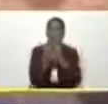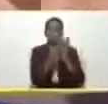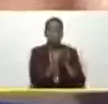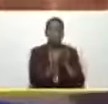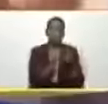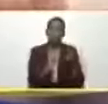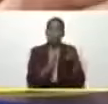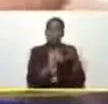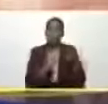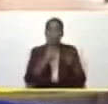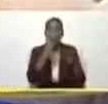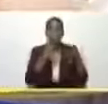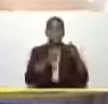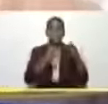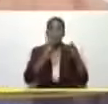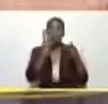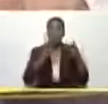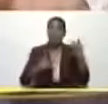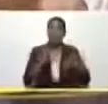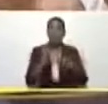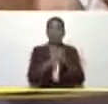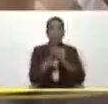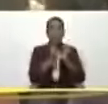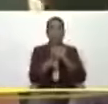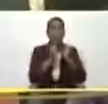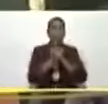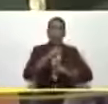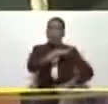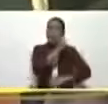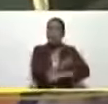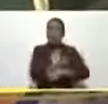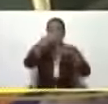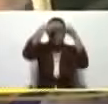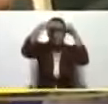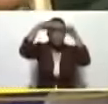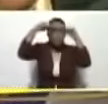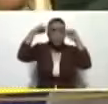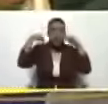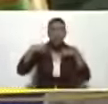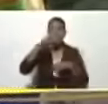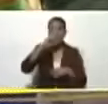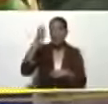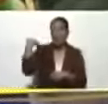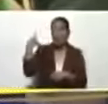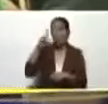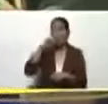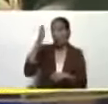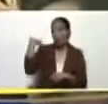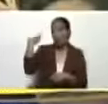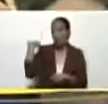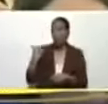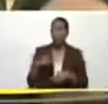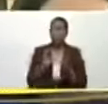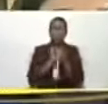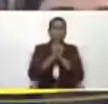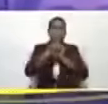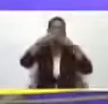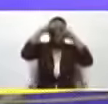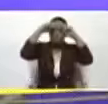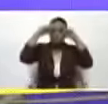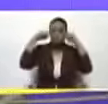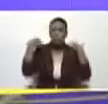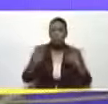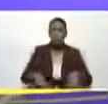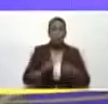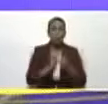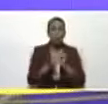primero segundo la actividad deportiva intensa actividad Deportiva en mi época por ahí siempre